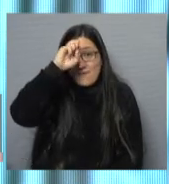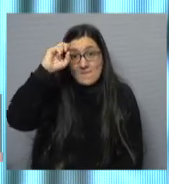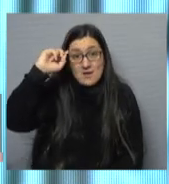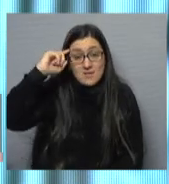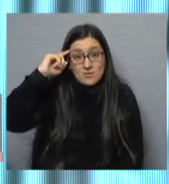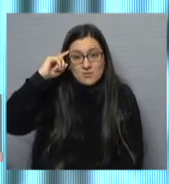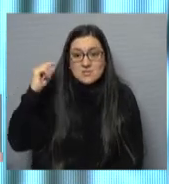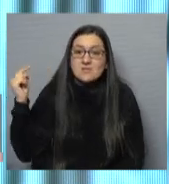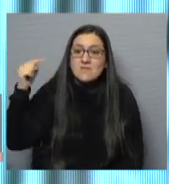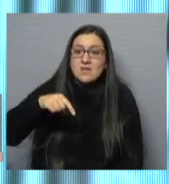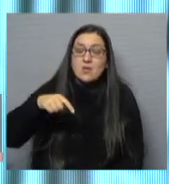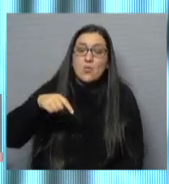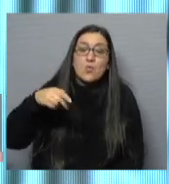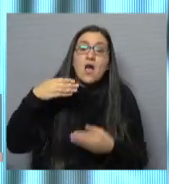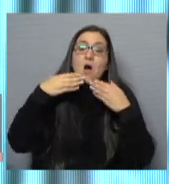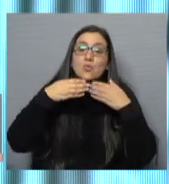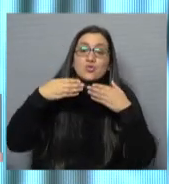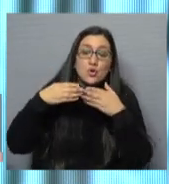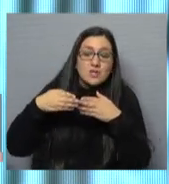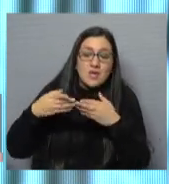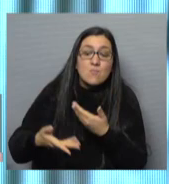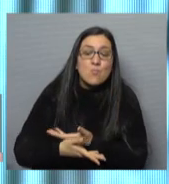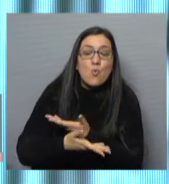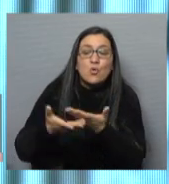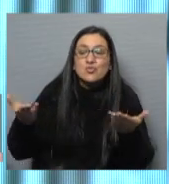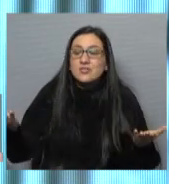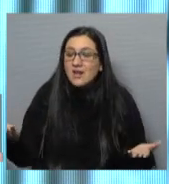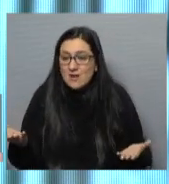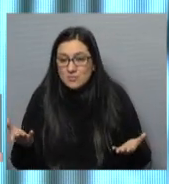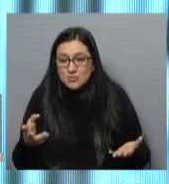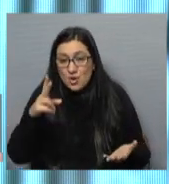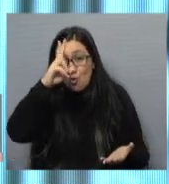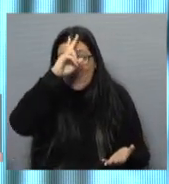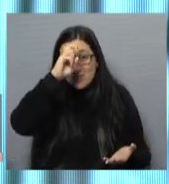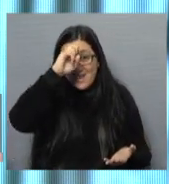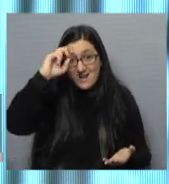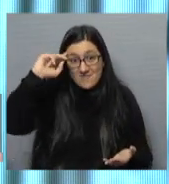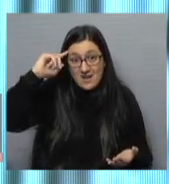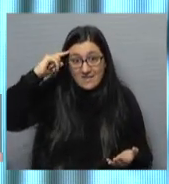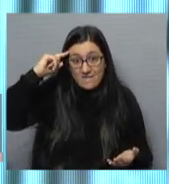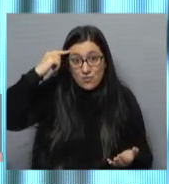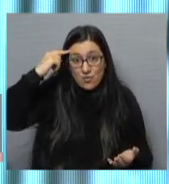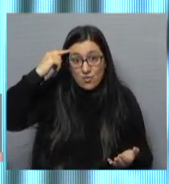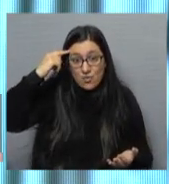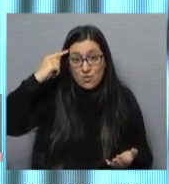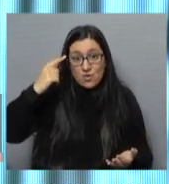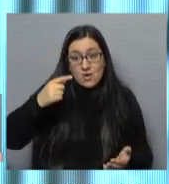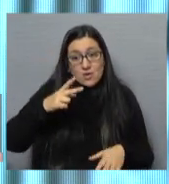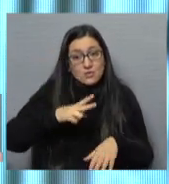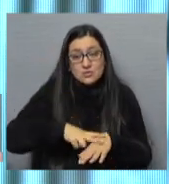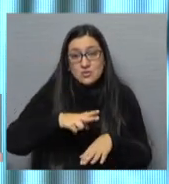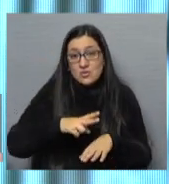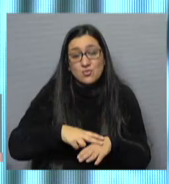si viniera una auditoría externa y mostráramos el Vilar de Bo, es decir, el consejo es que